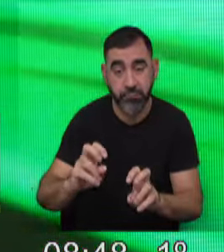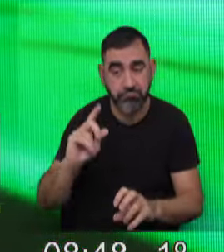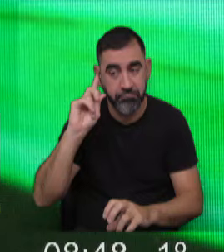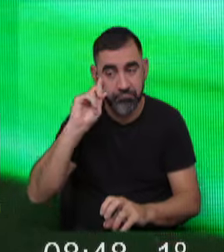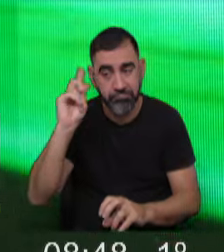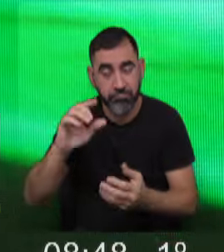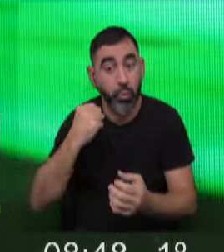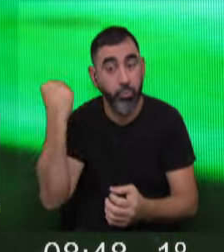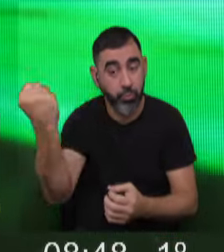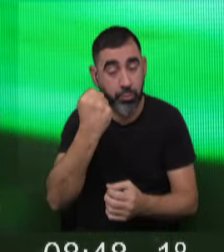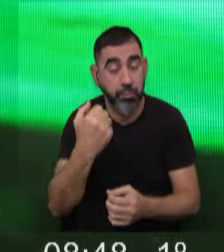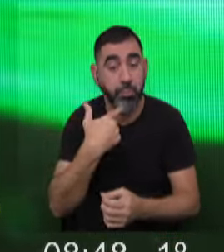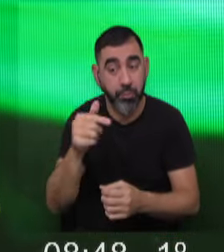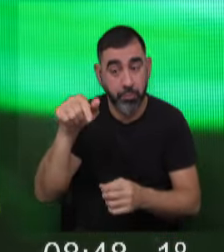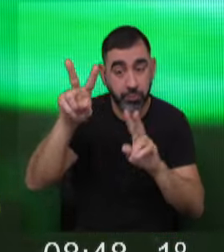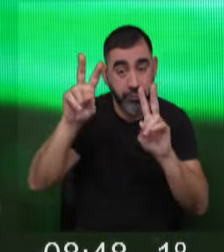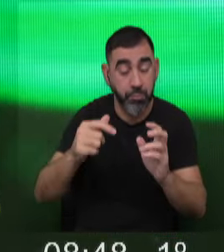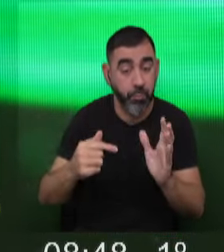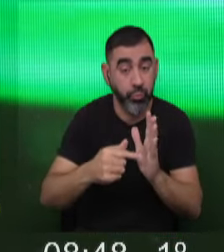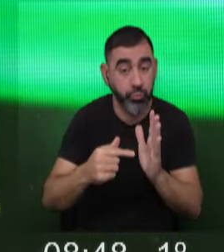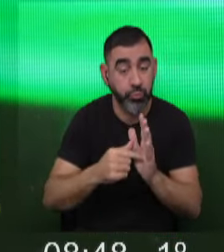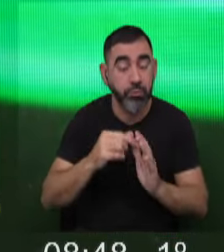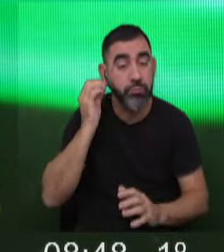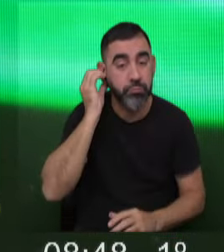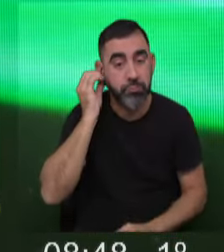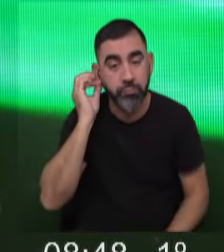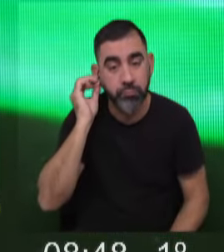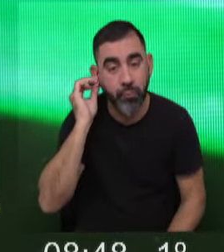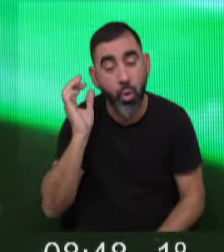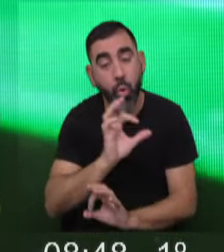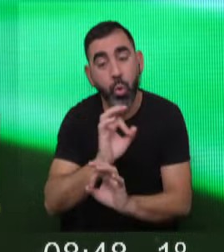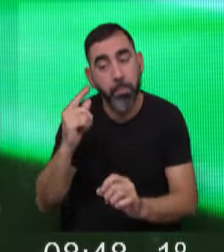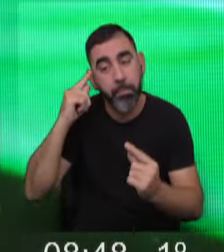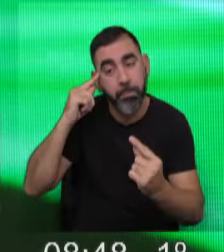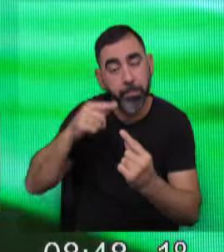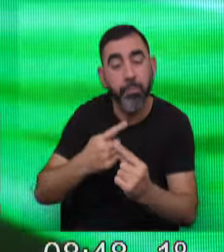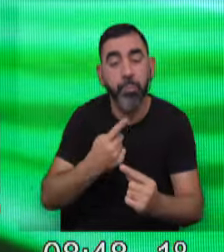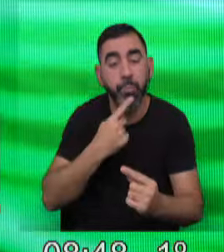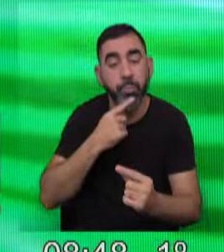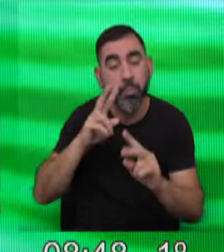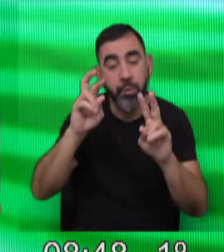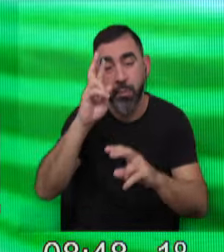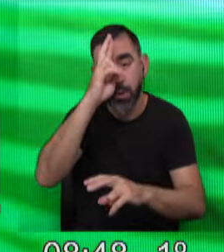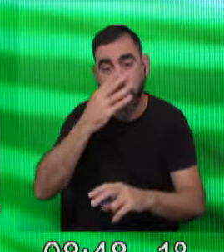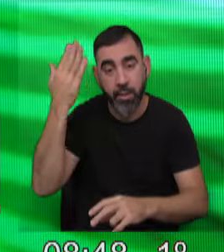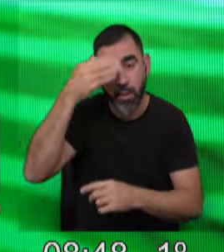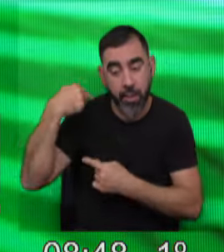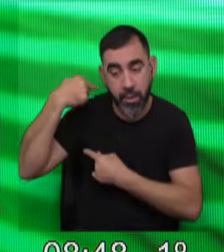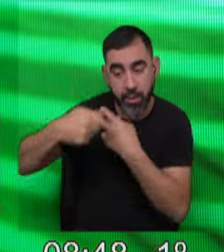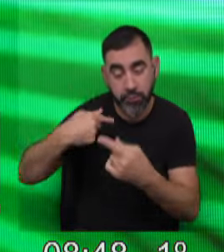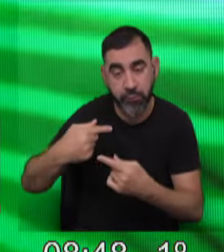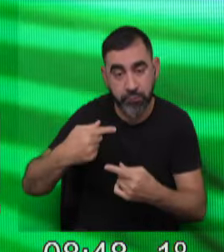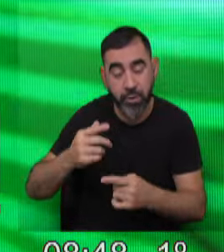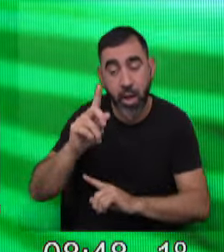la relevancia que tiene, por ejemplo, ese hecho concreto, o pensar políticas en perspectiva étnico-racial, ¿no? Nos encontramos